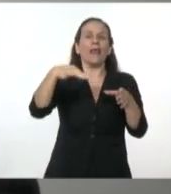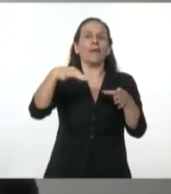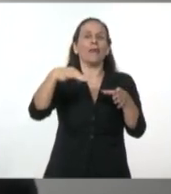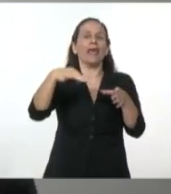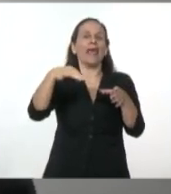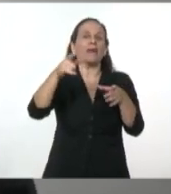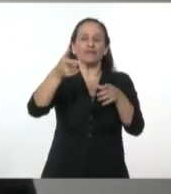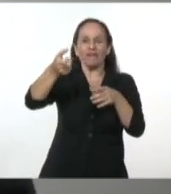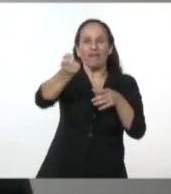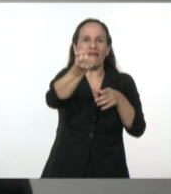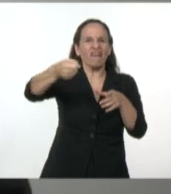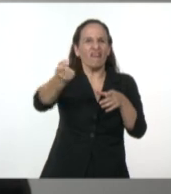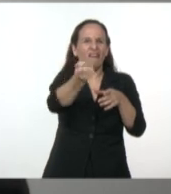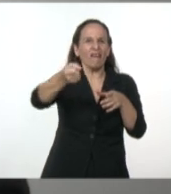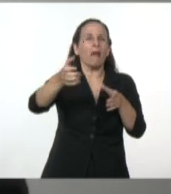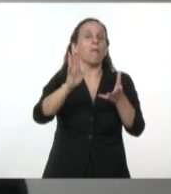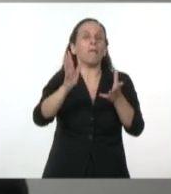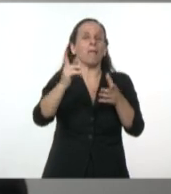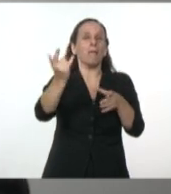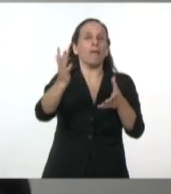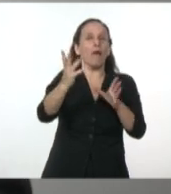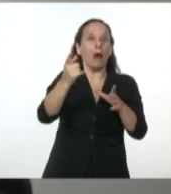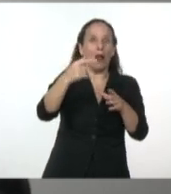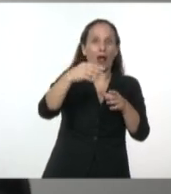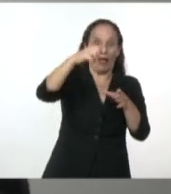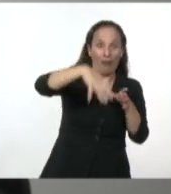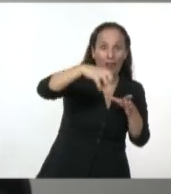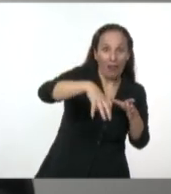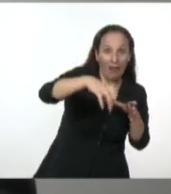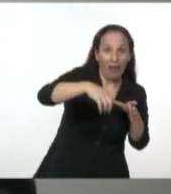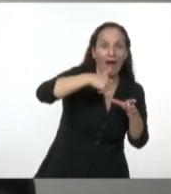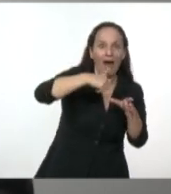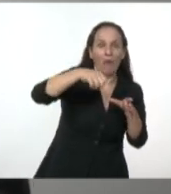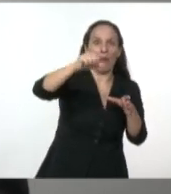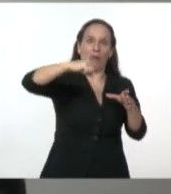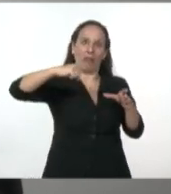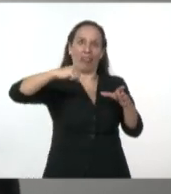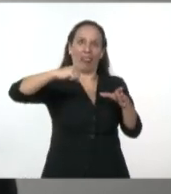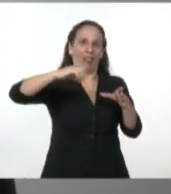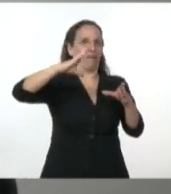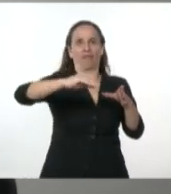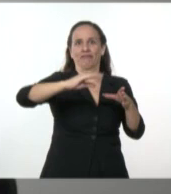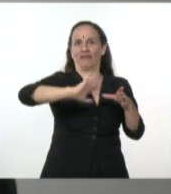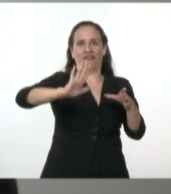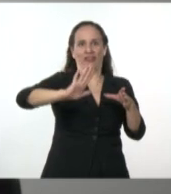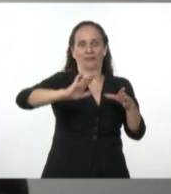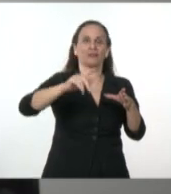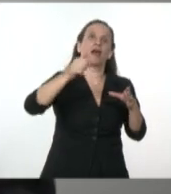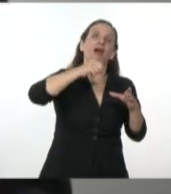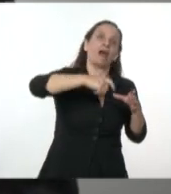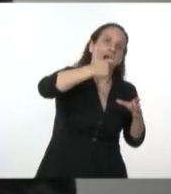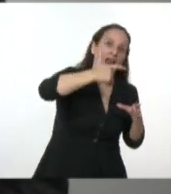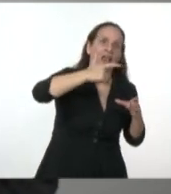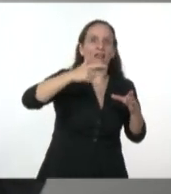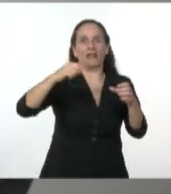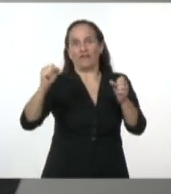un comando que organice la apertura, el cierre, el agua caliente y el agua fría.